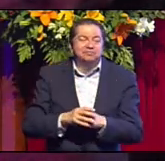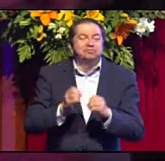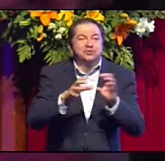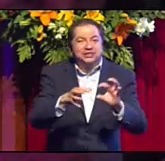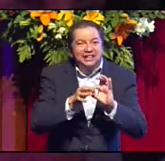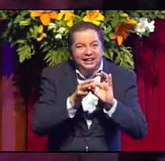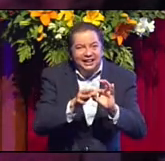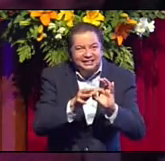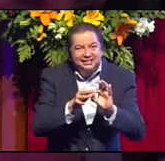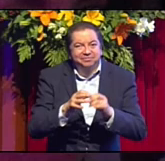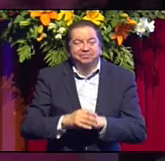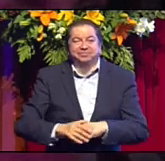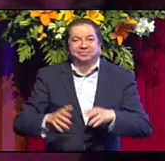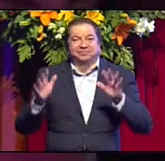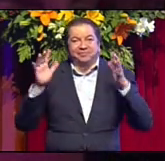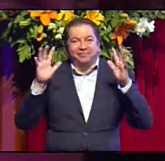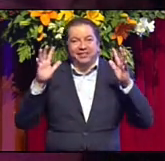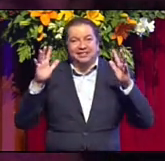gracias.